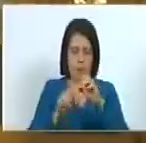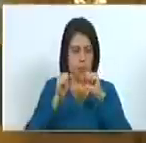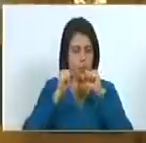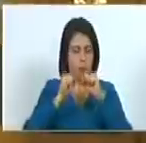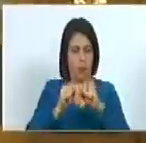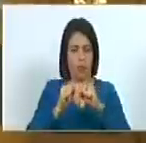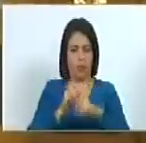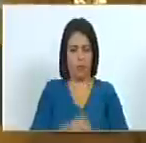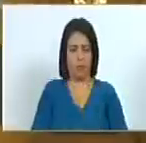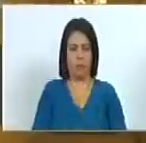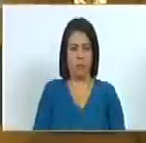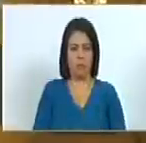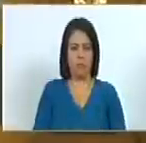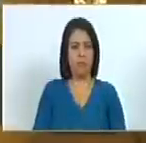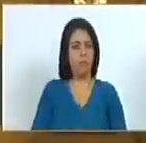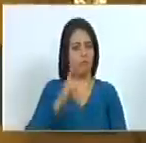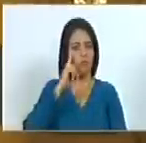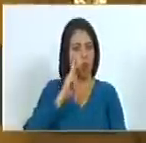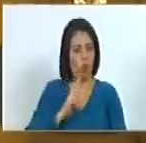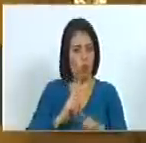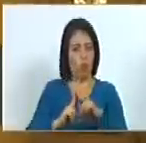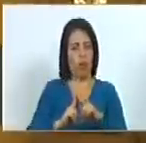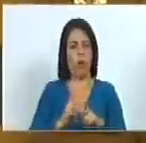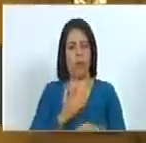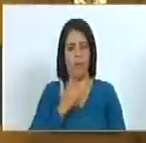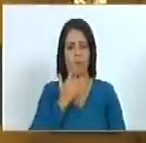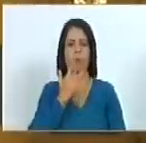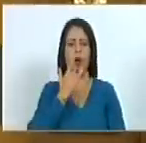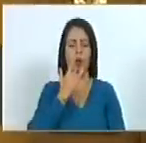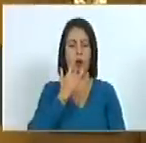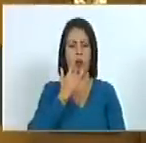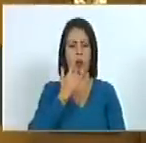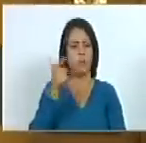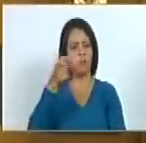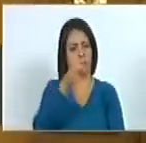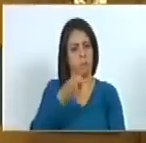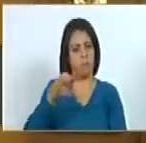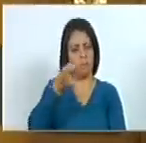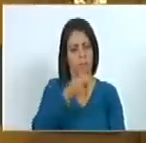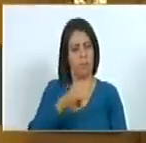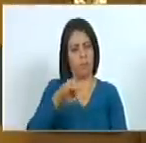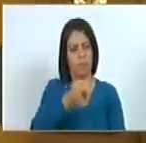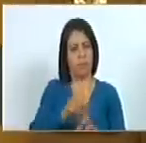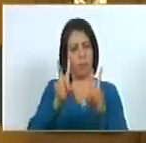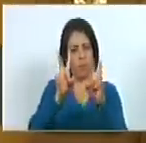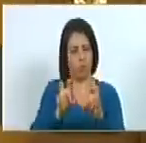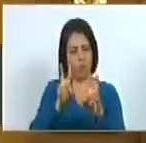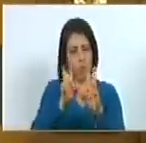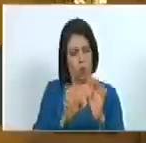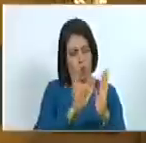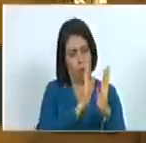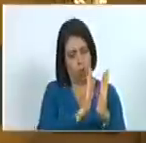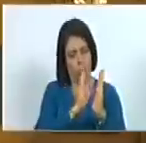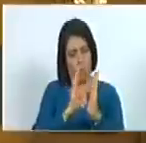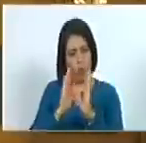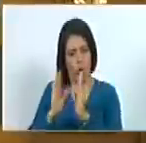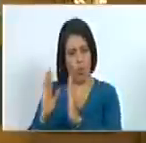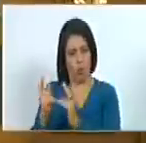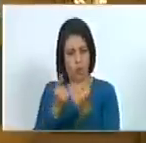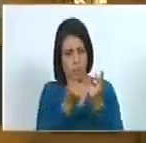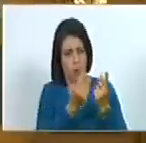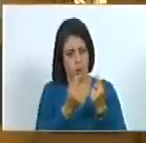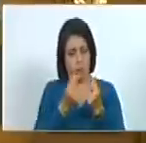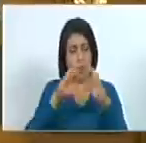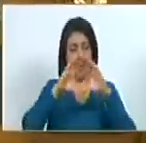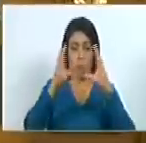contundente, honesto y valiente en la búsqueda de un nuevo orden